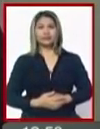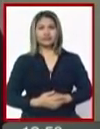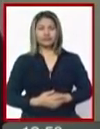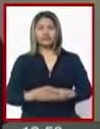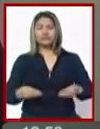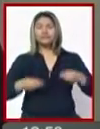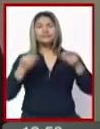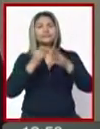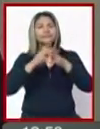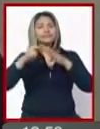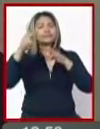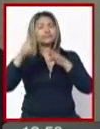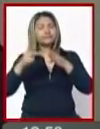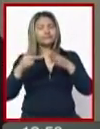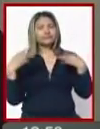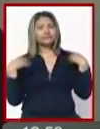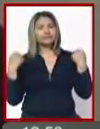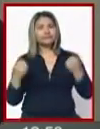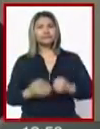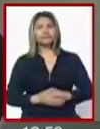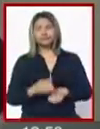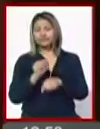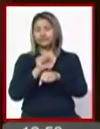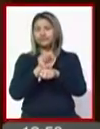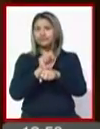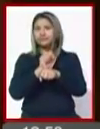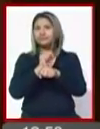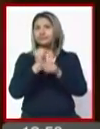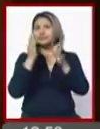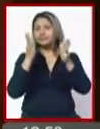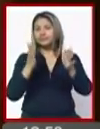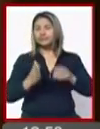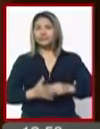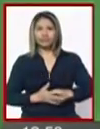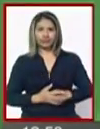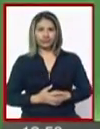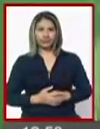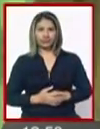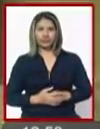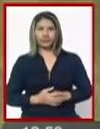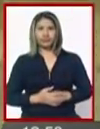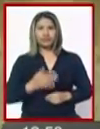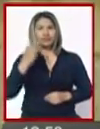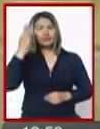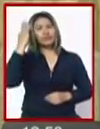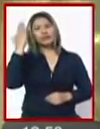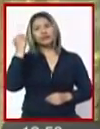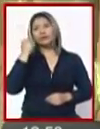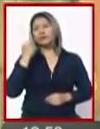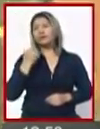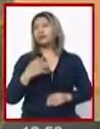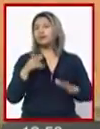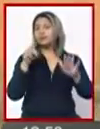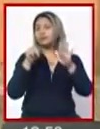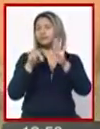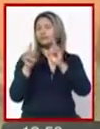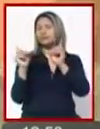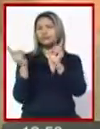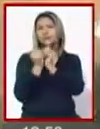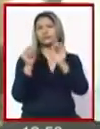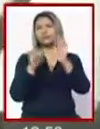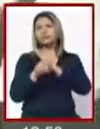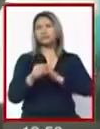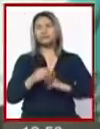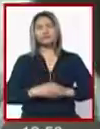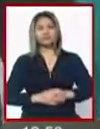sana, profesional, trabajadora. Y este aparece solamente para quitarle la vida.